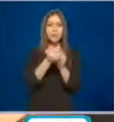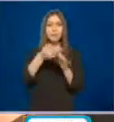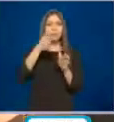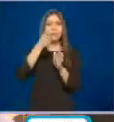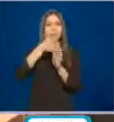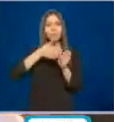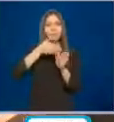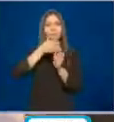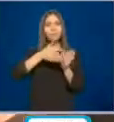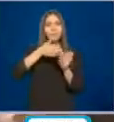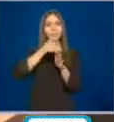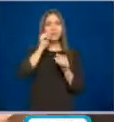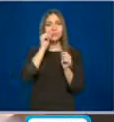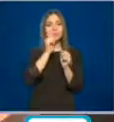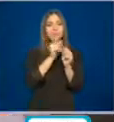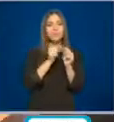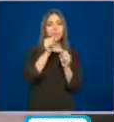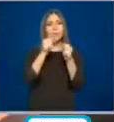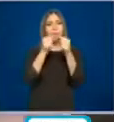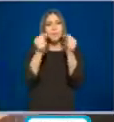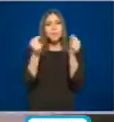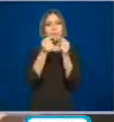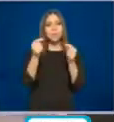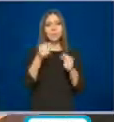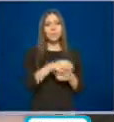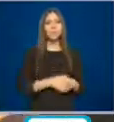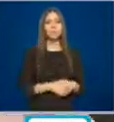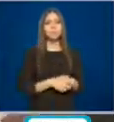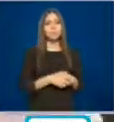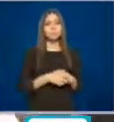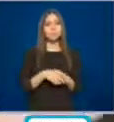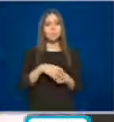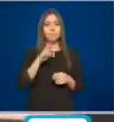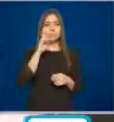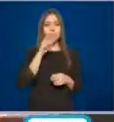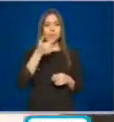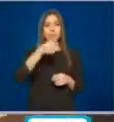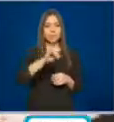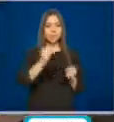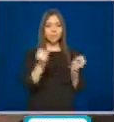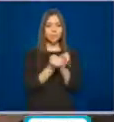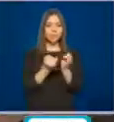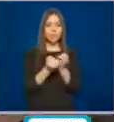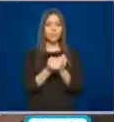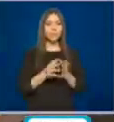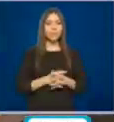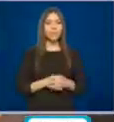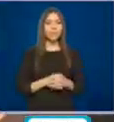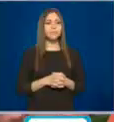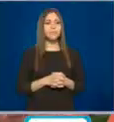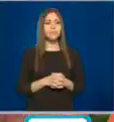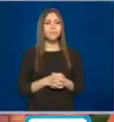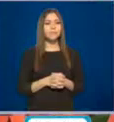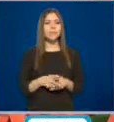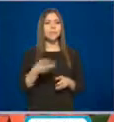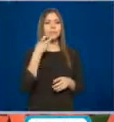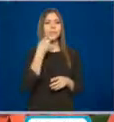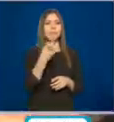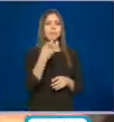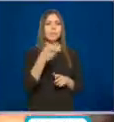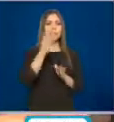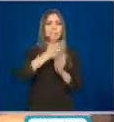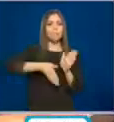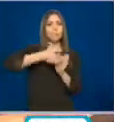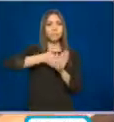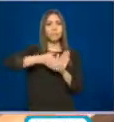cortar en pequeñas lasquitas. Yo ¿ok? lo puedo hacer, pero no tan rápido, Ahí chef. va, ahí No, se alcanza. Gabriela. Este Curso es uno el de corte chifonade.